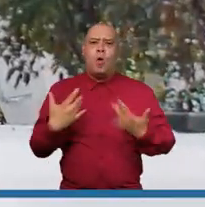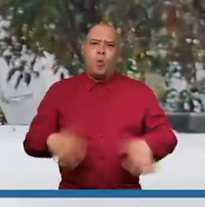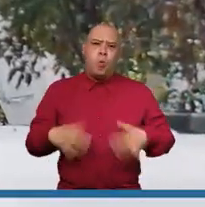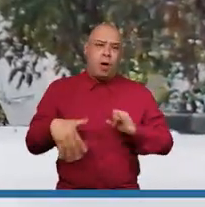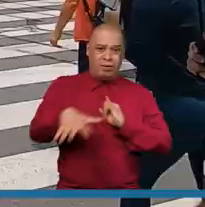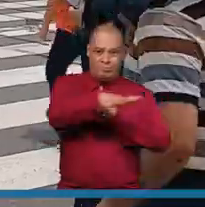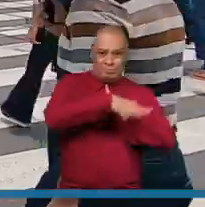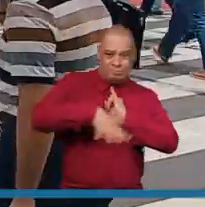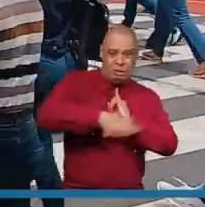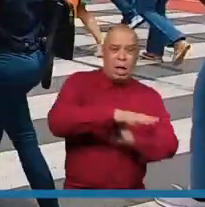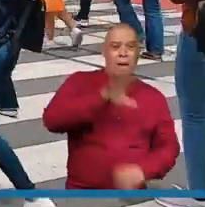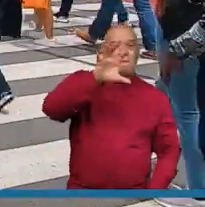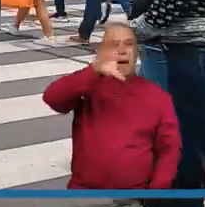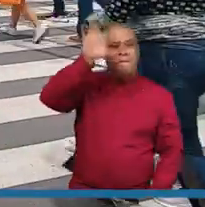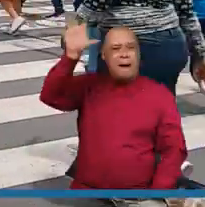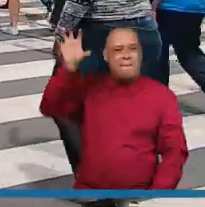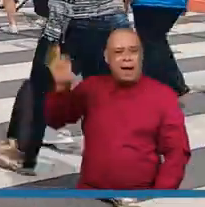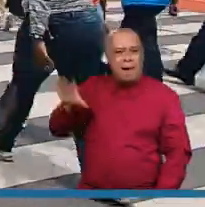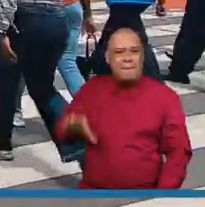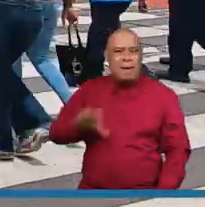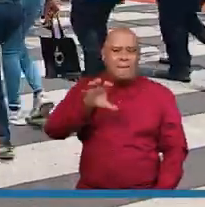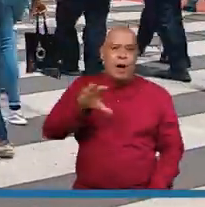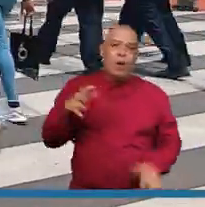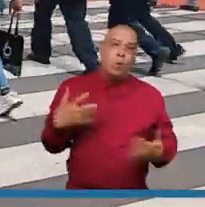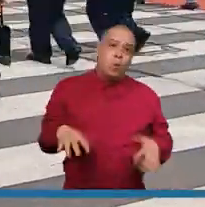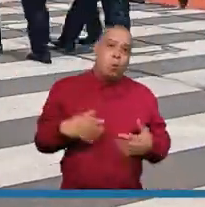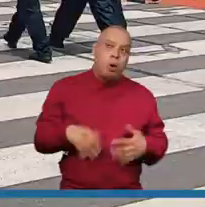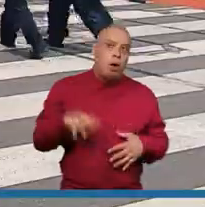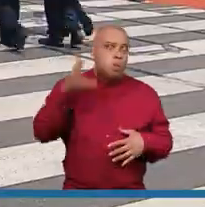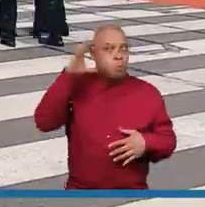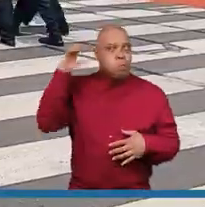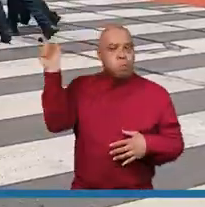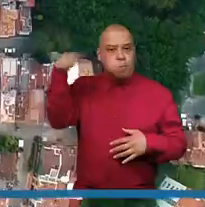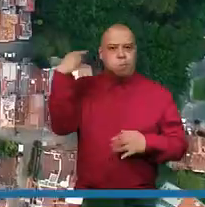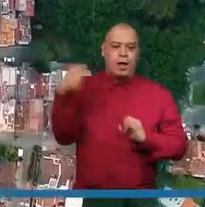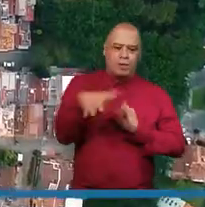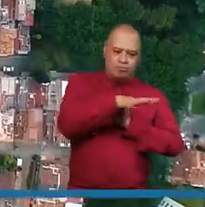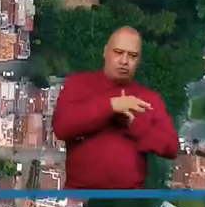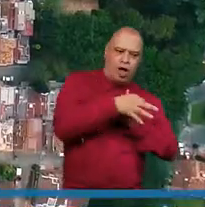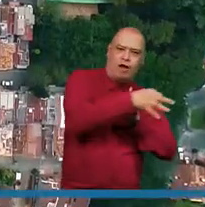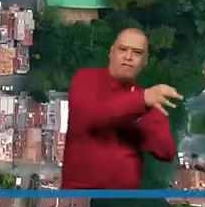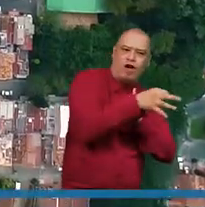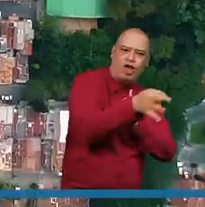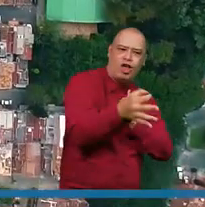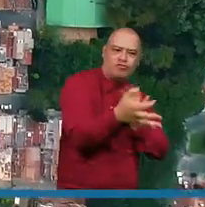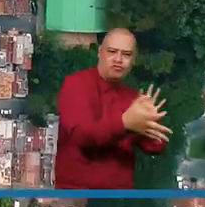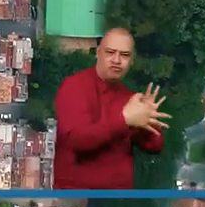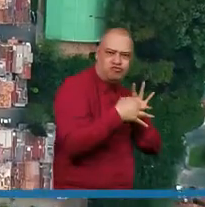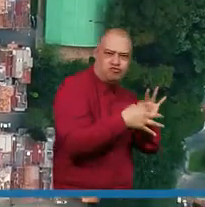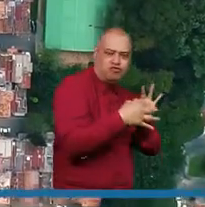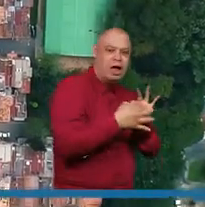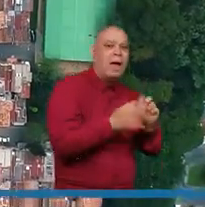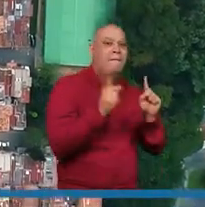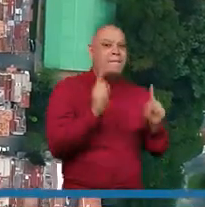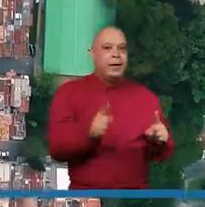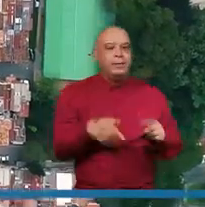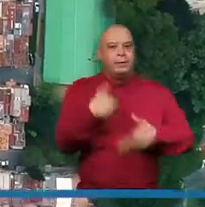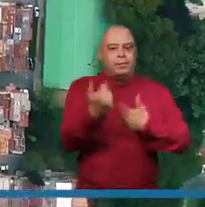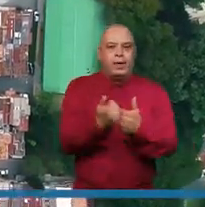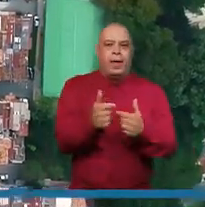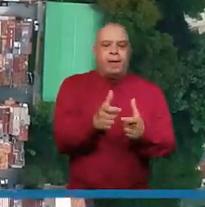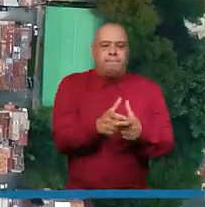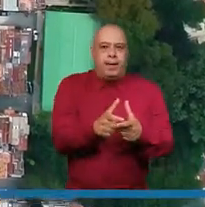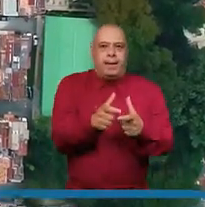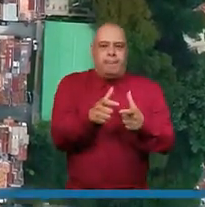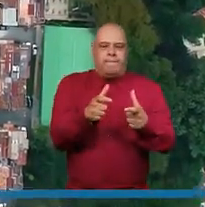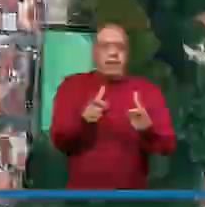áreas metropolitanas, donde definitivamente existen los municipios, pero con el pasar del tiempo las ciudades van creciendo,